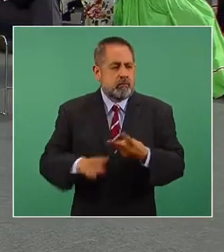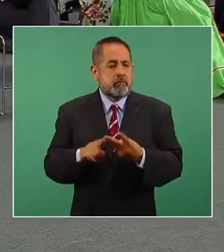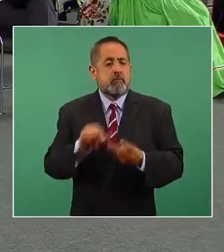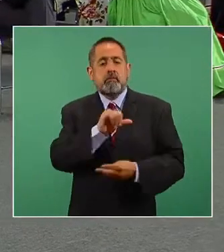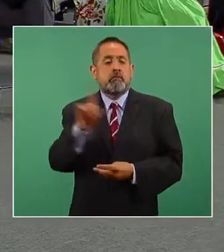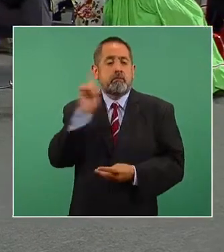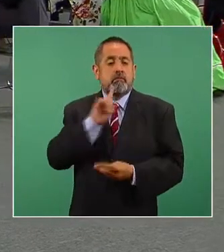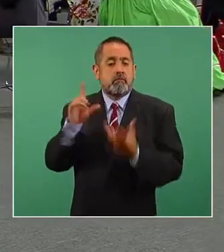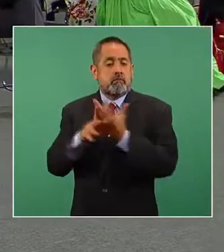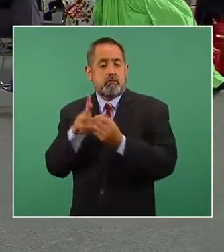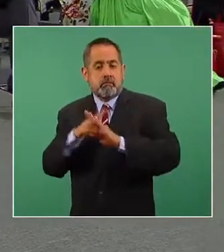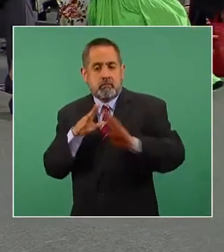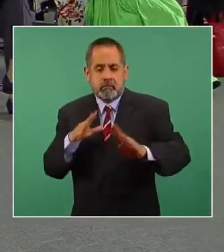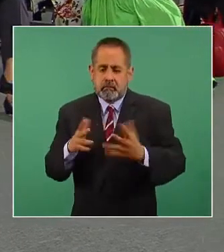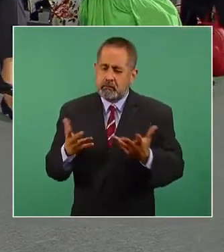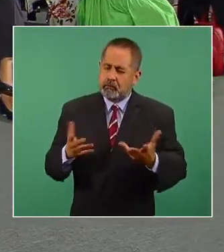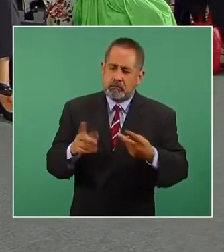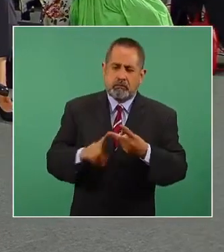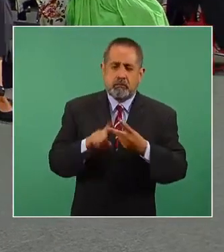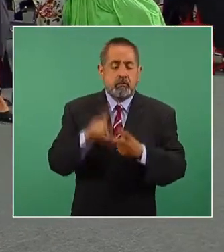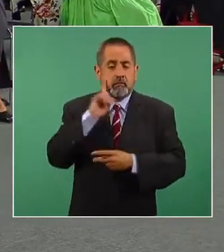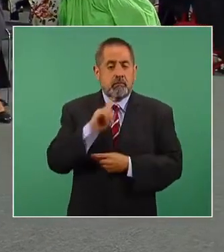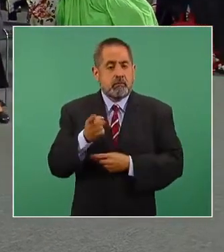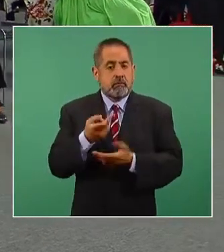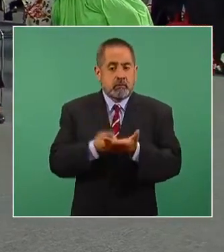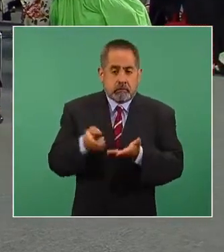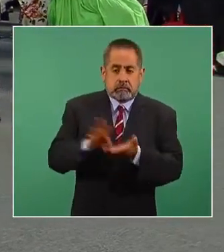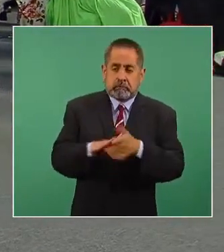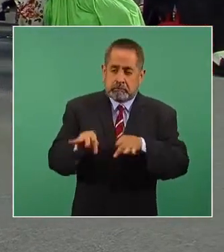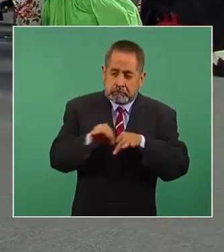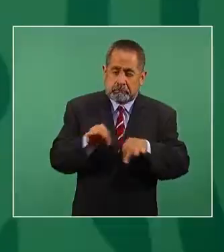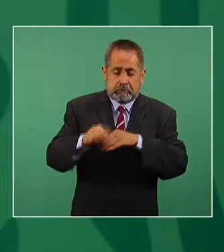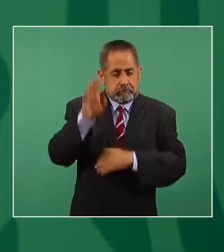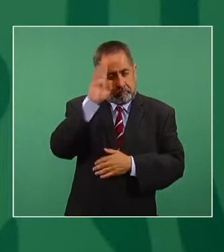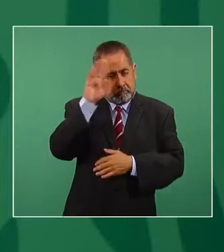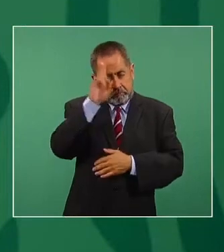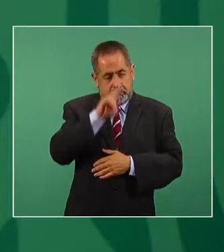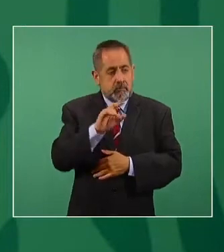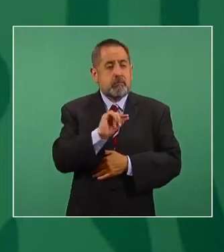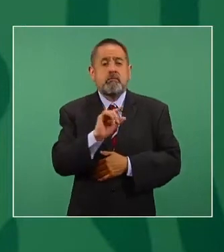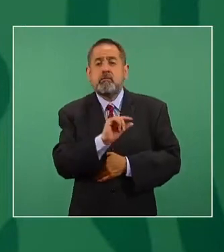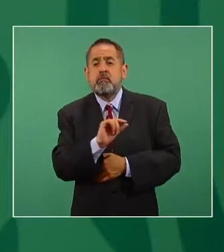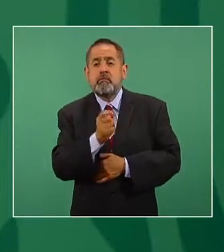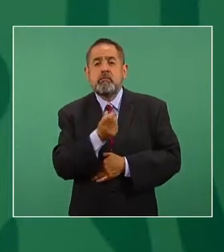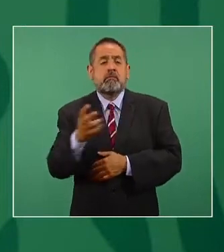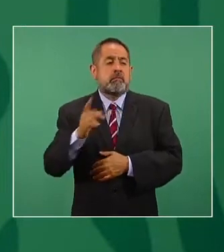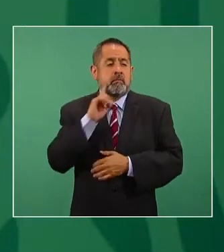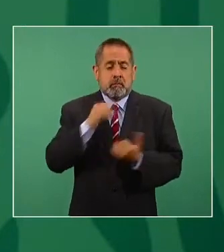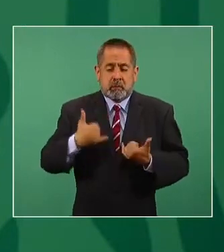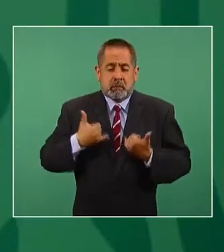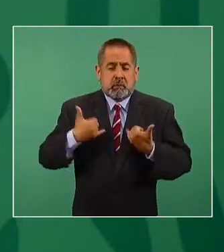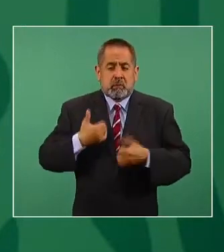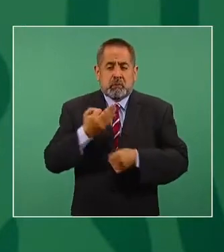las mujeres que trabajan dobles jornadas, con las niñas que se convierten en madres o esposas, con las mujeres